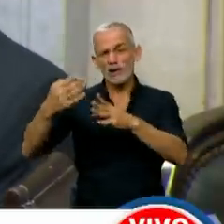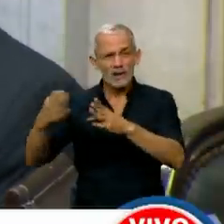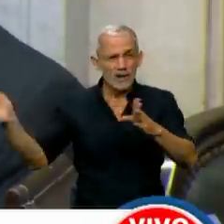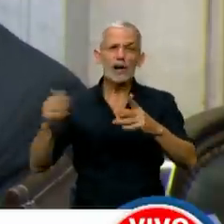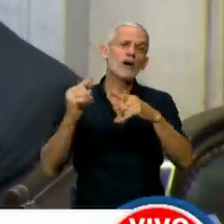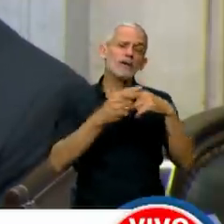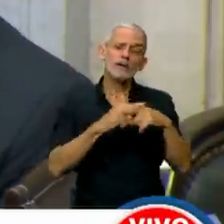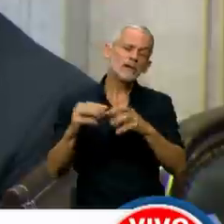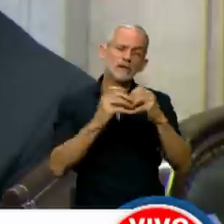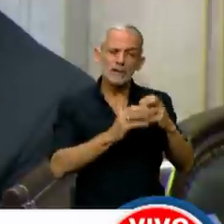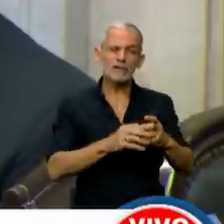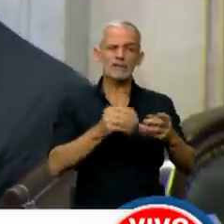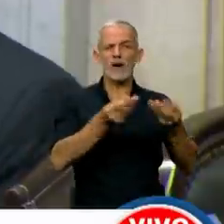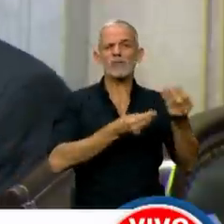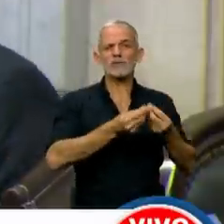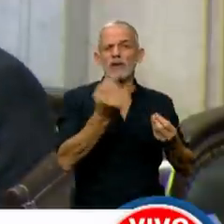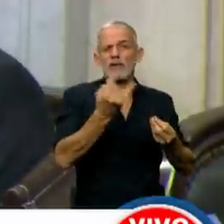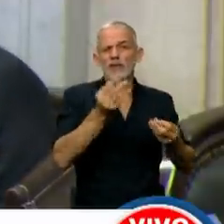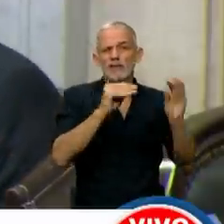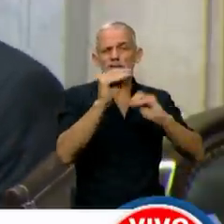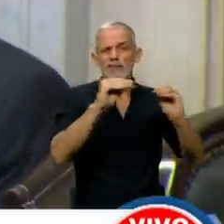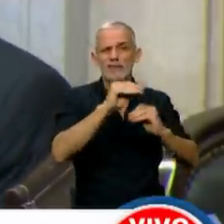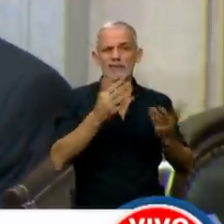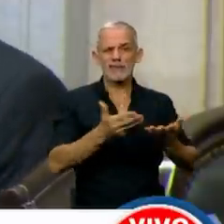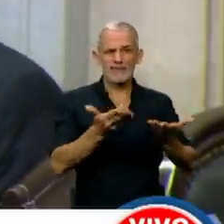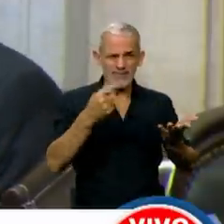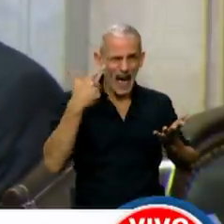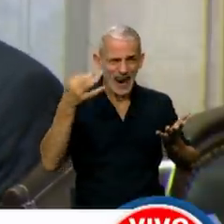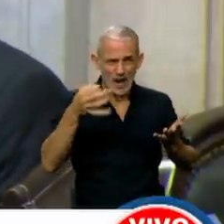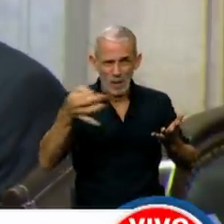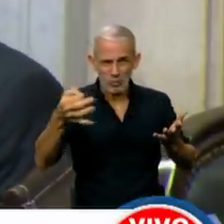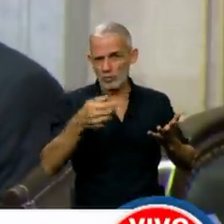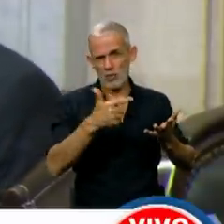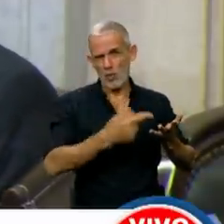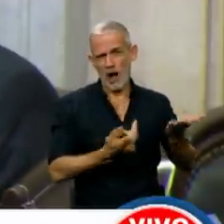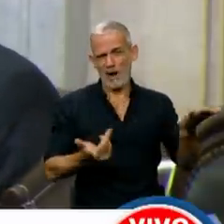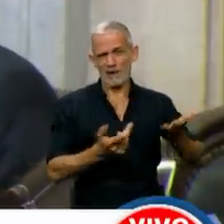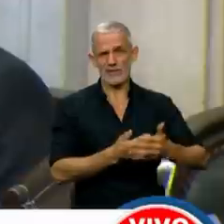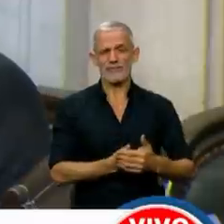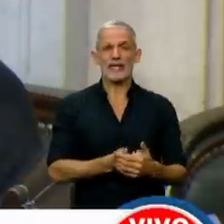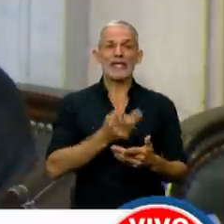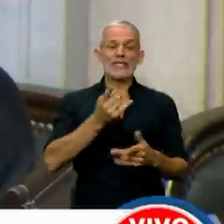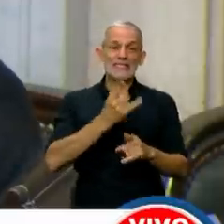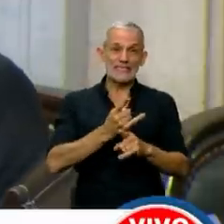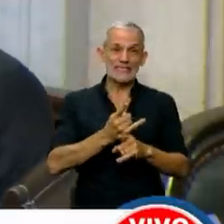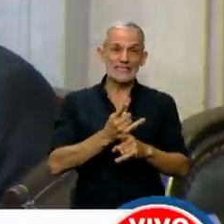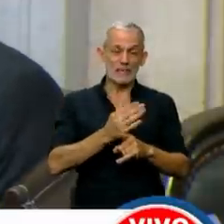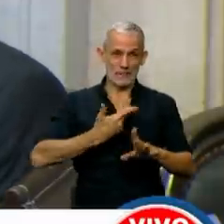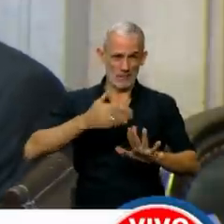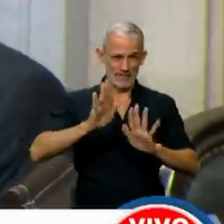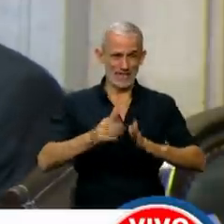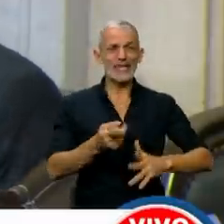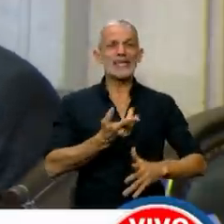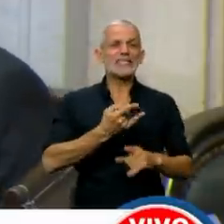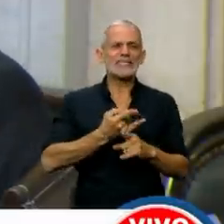un presupuesto ficticio y totalmente alejado de la realidad social siempre señor presidente